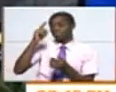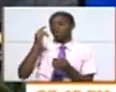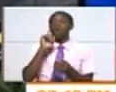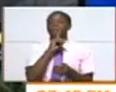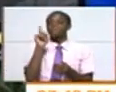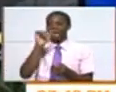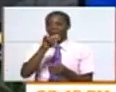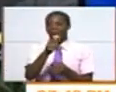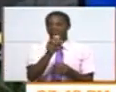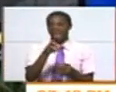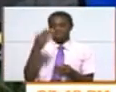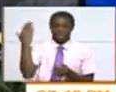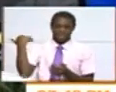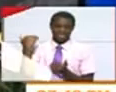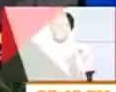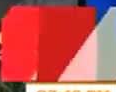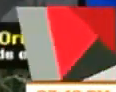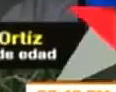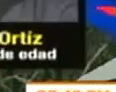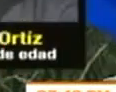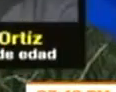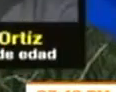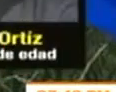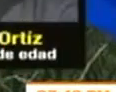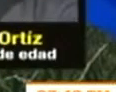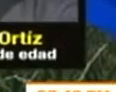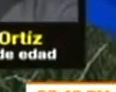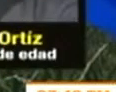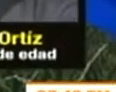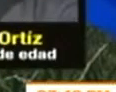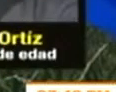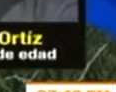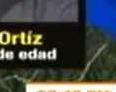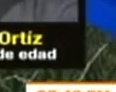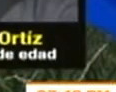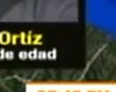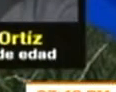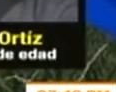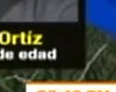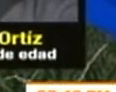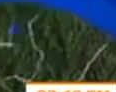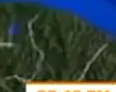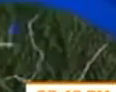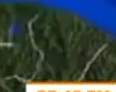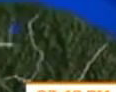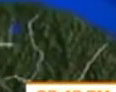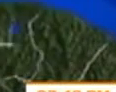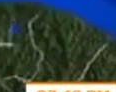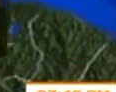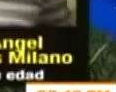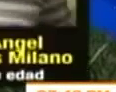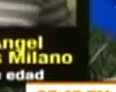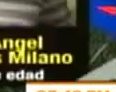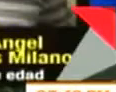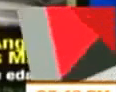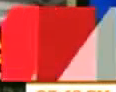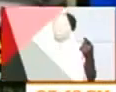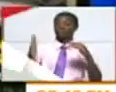fue asesinado el pasado 6 de abril en una manifestación en la cual no participaba. En el estado Lara, Miguel